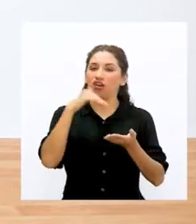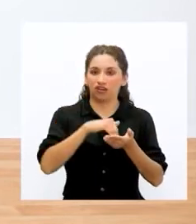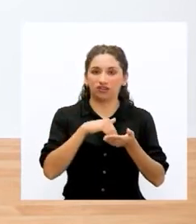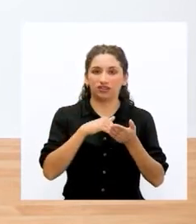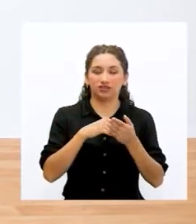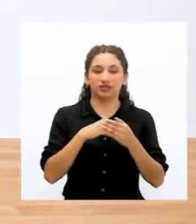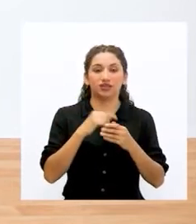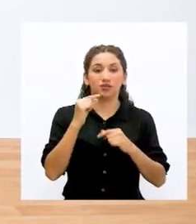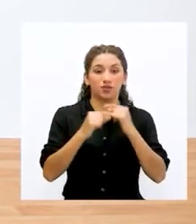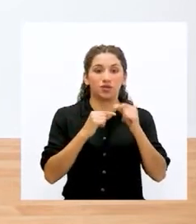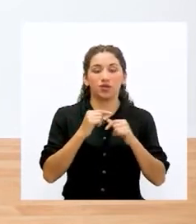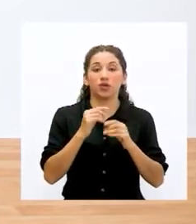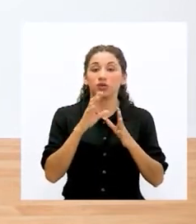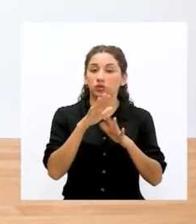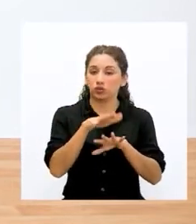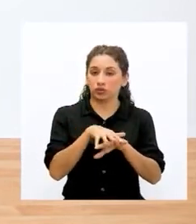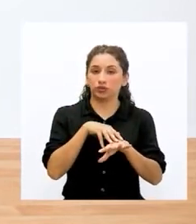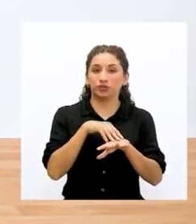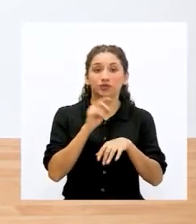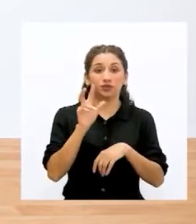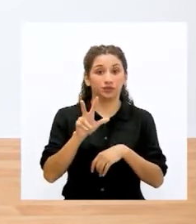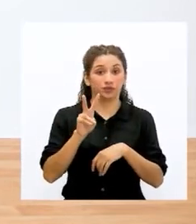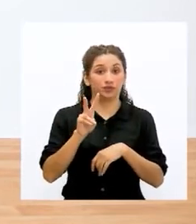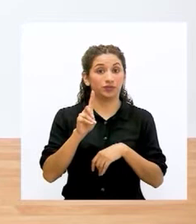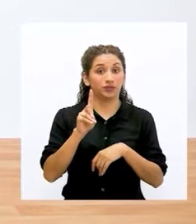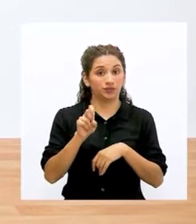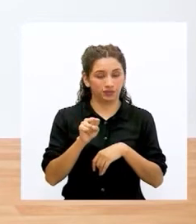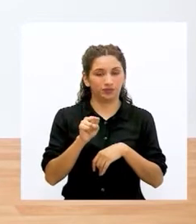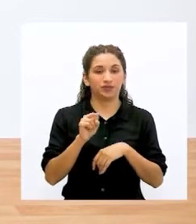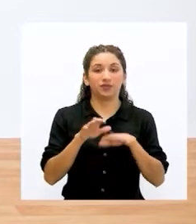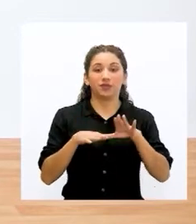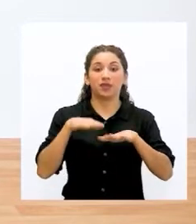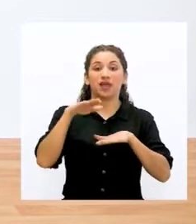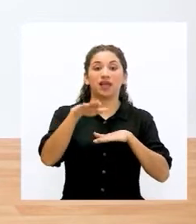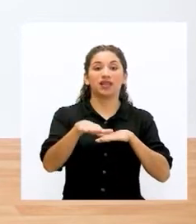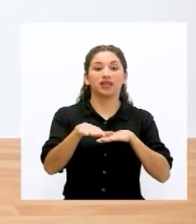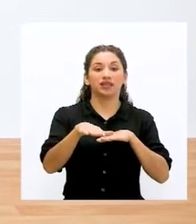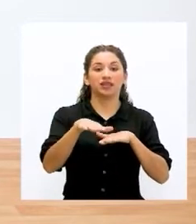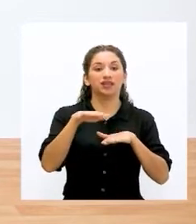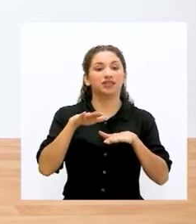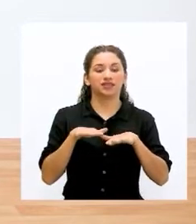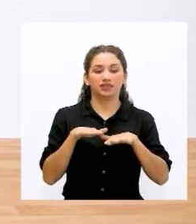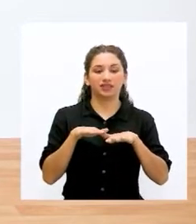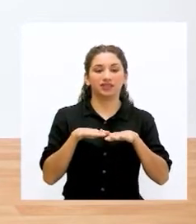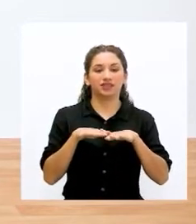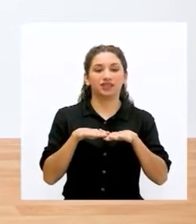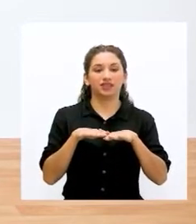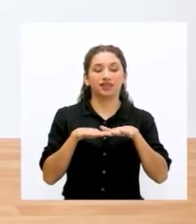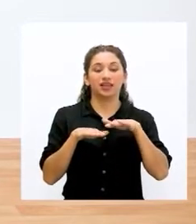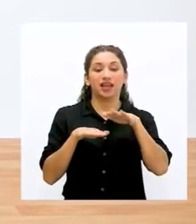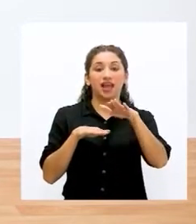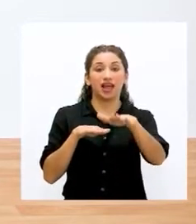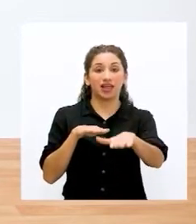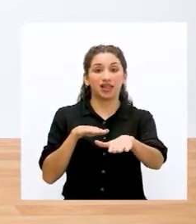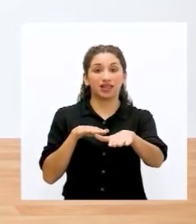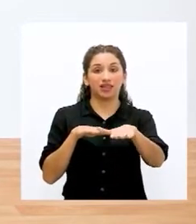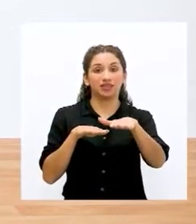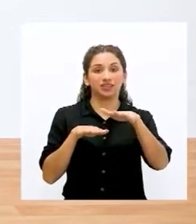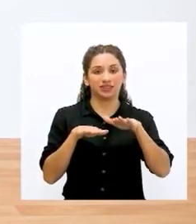despacito. 3, 2, 1, va. Adelante, centro.